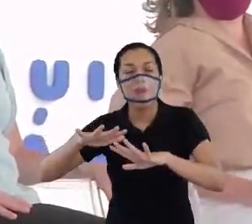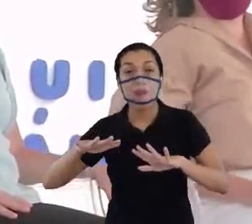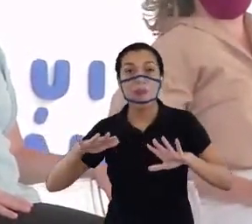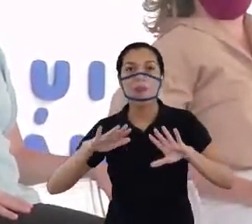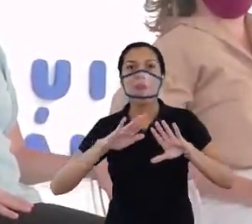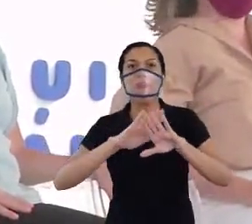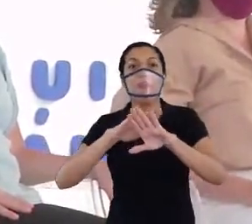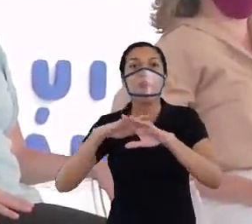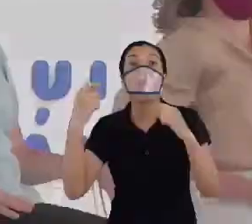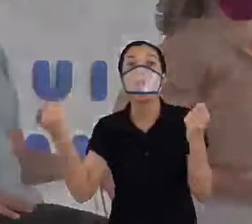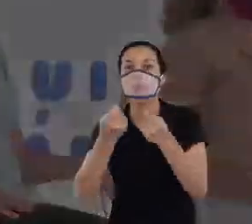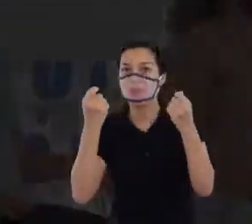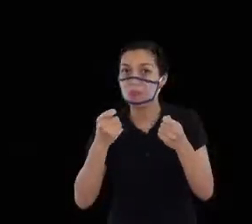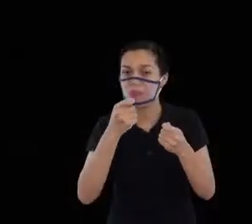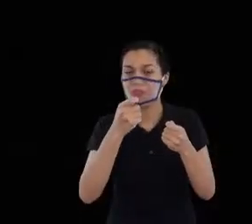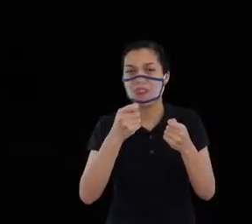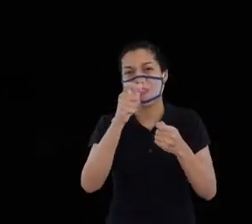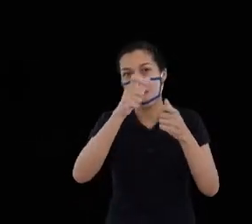visitantes.